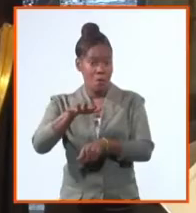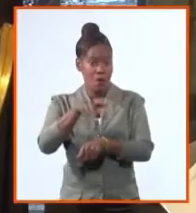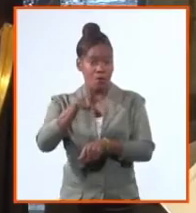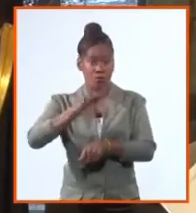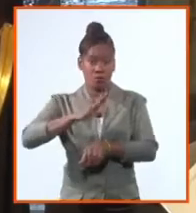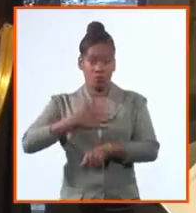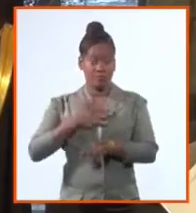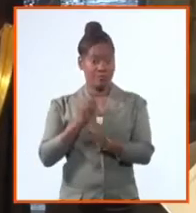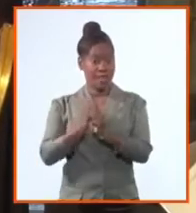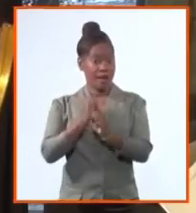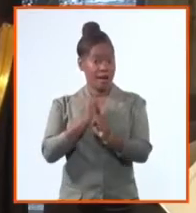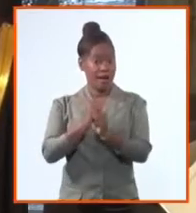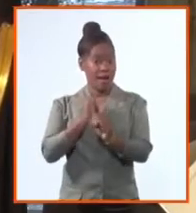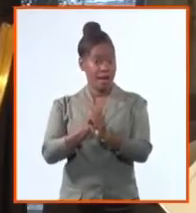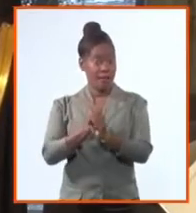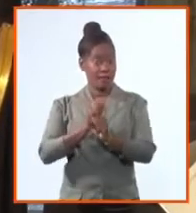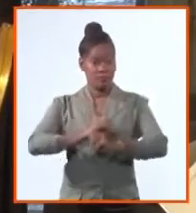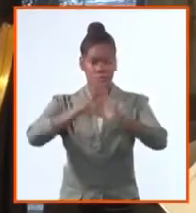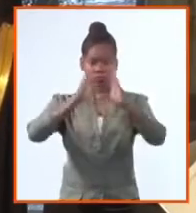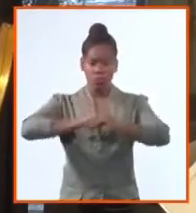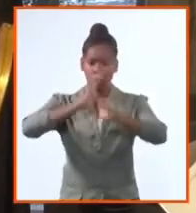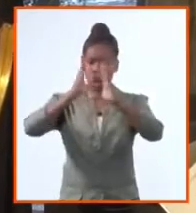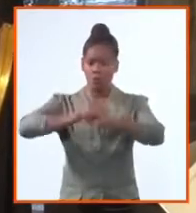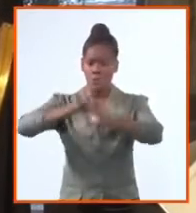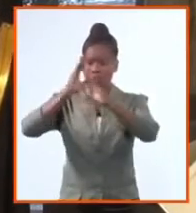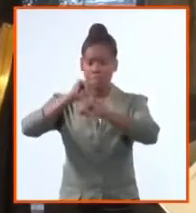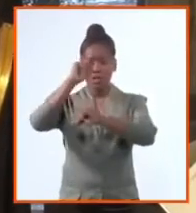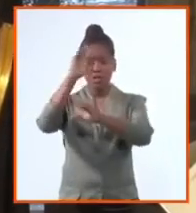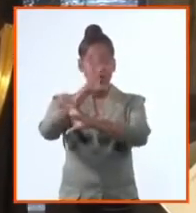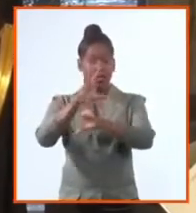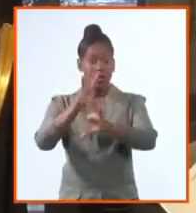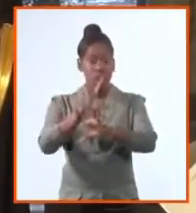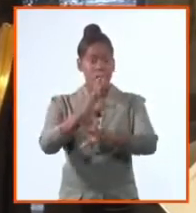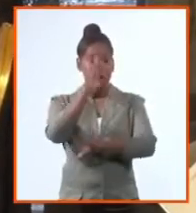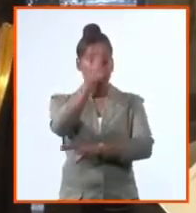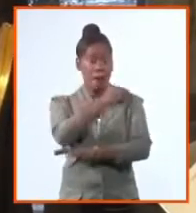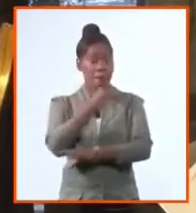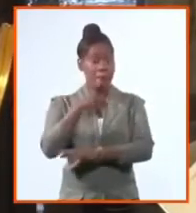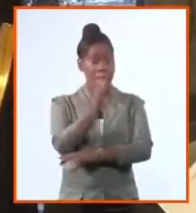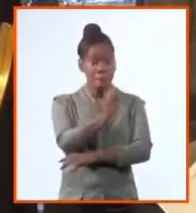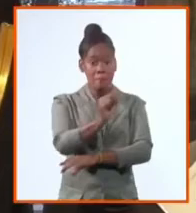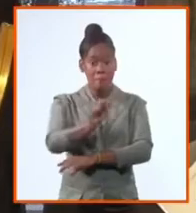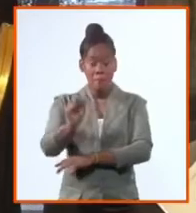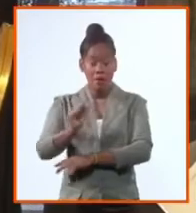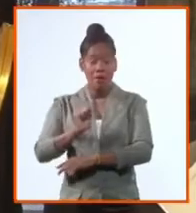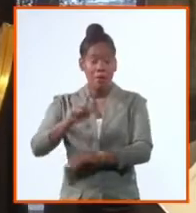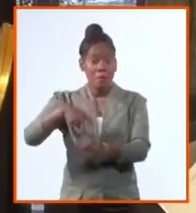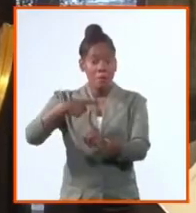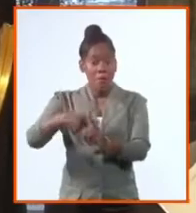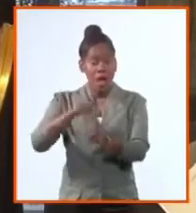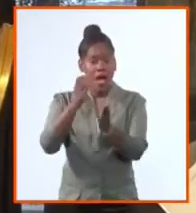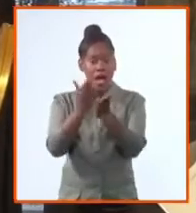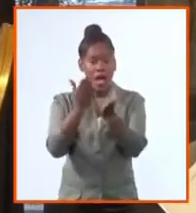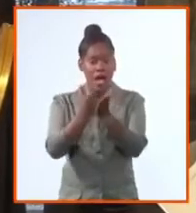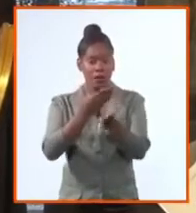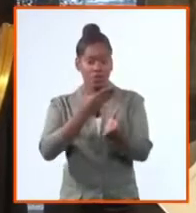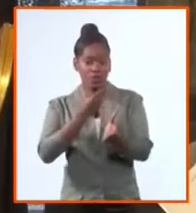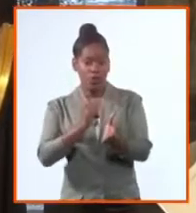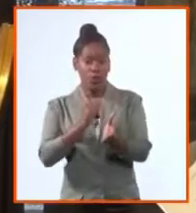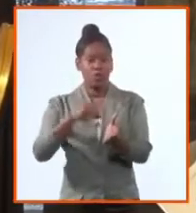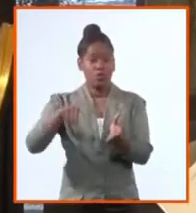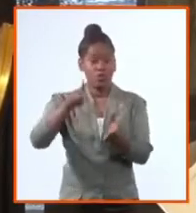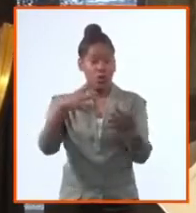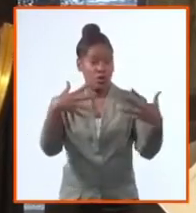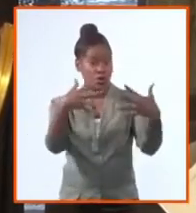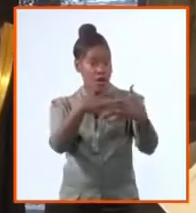decisión política. Pero realmente, poder lograr una vacunación así, en poco